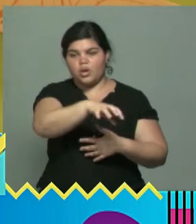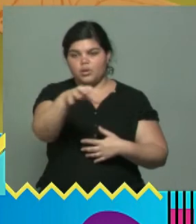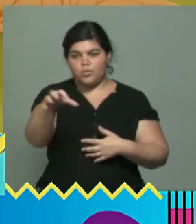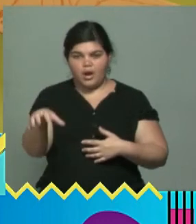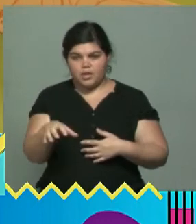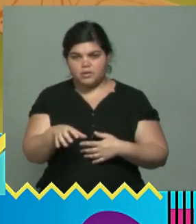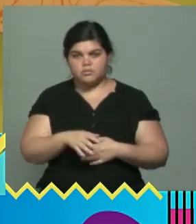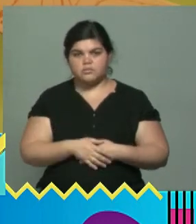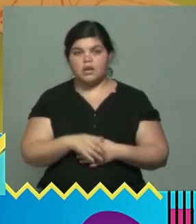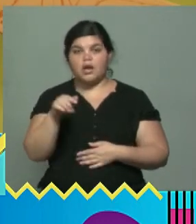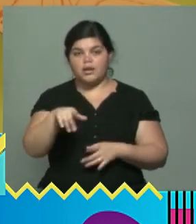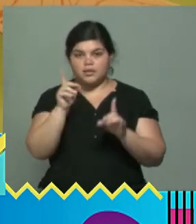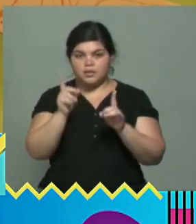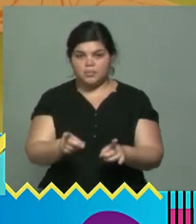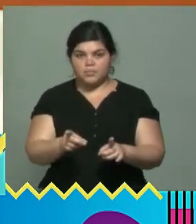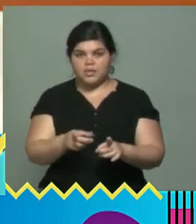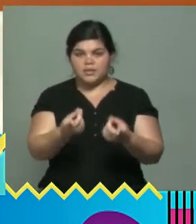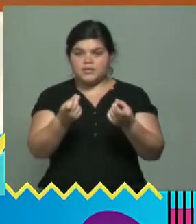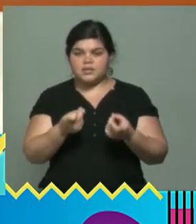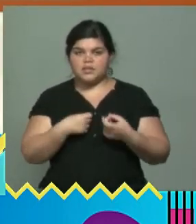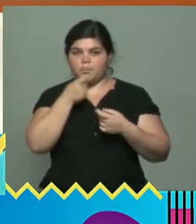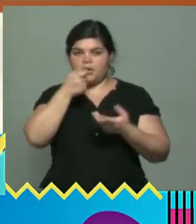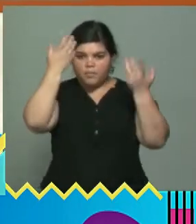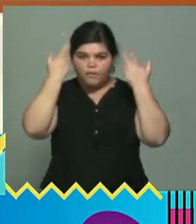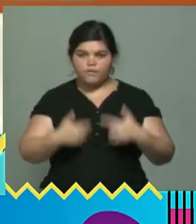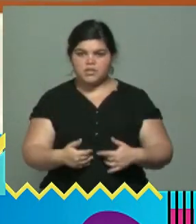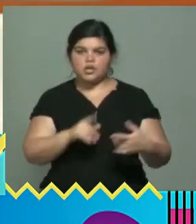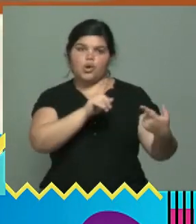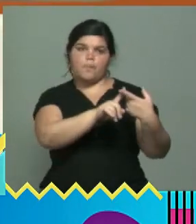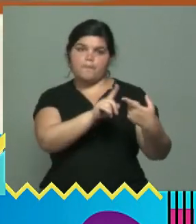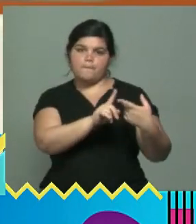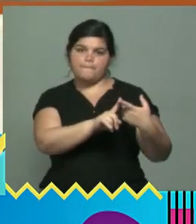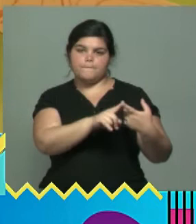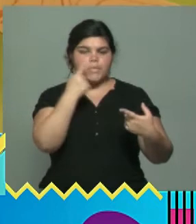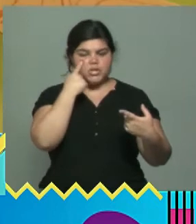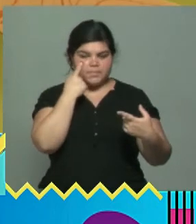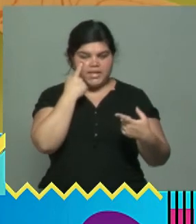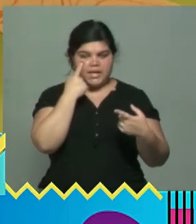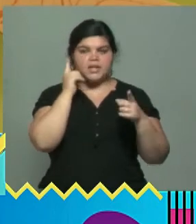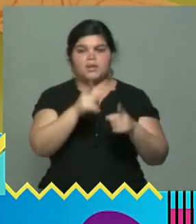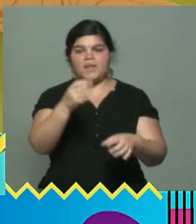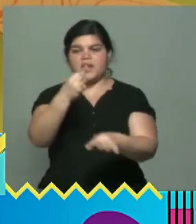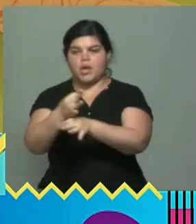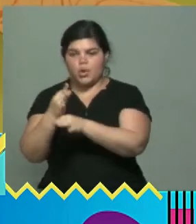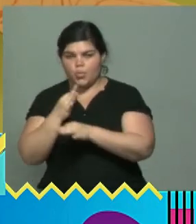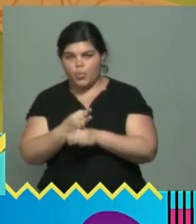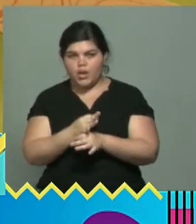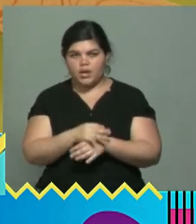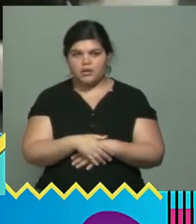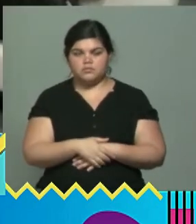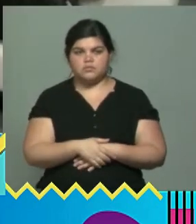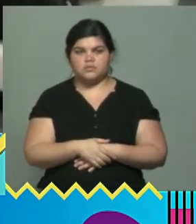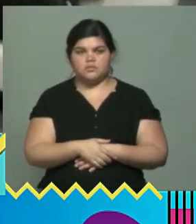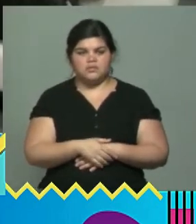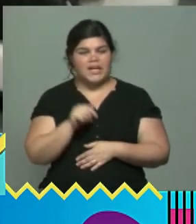Ernestina, requieren un espacio de actividad física, se vincula con el municipio, se van vinculando con las escuelas, se trabaja con las... ¿Están